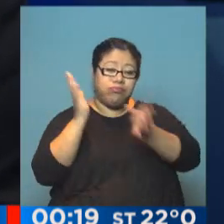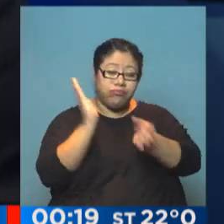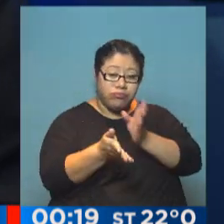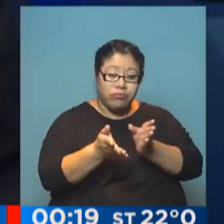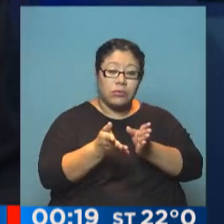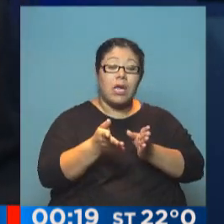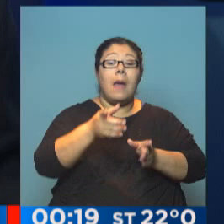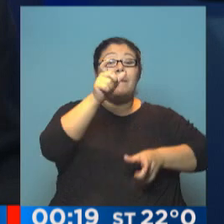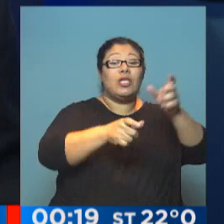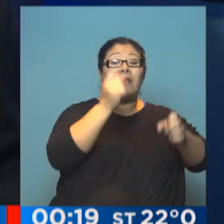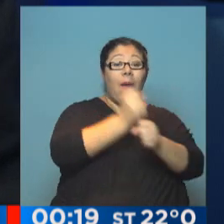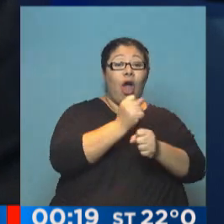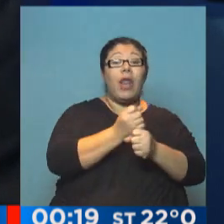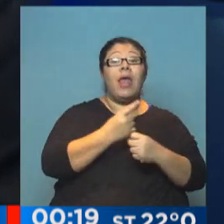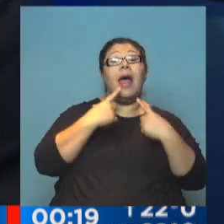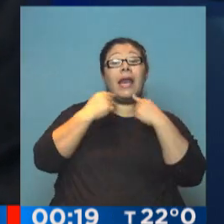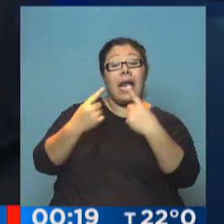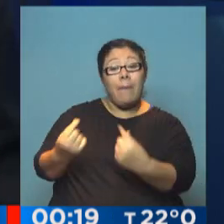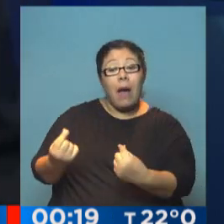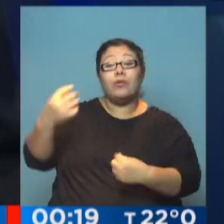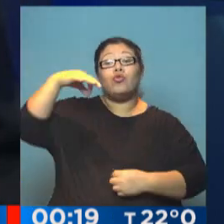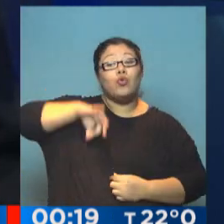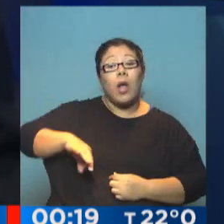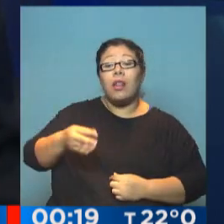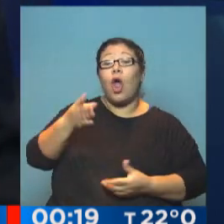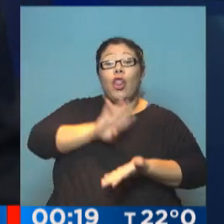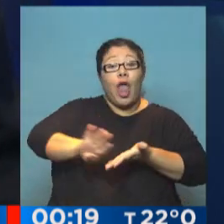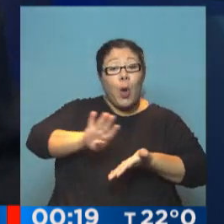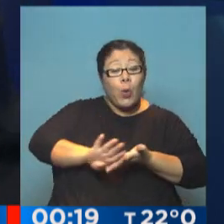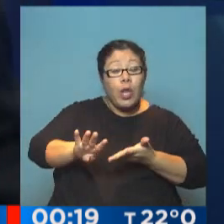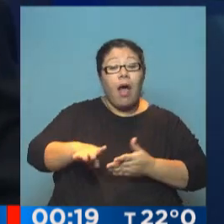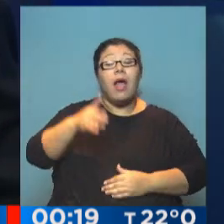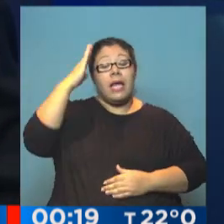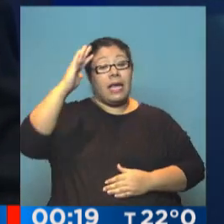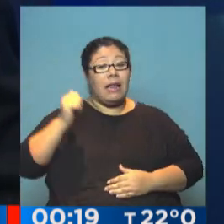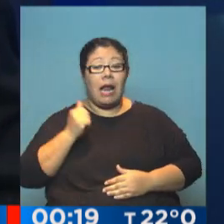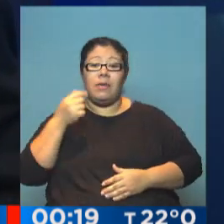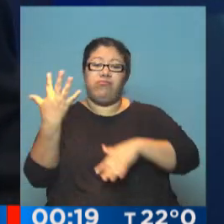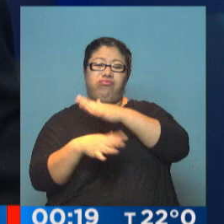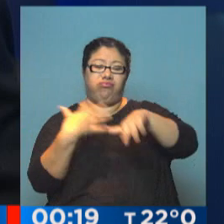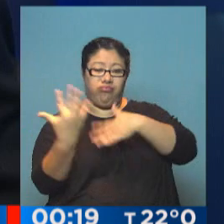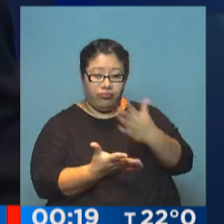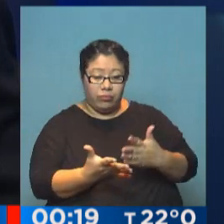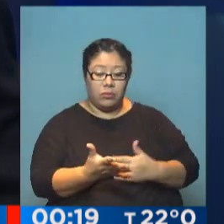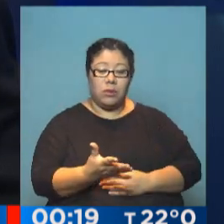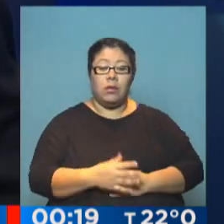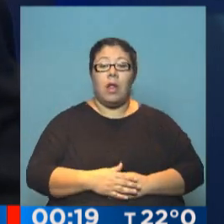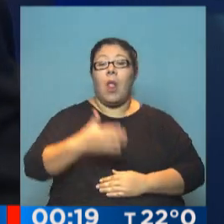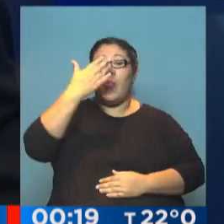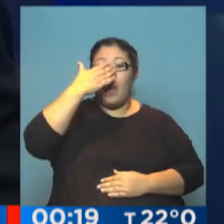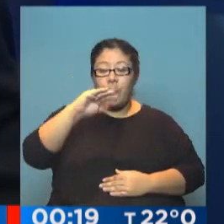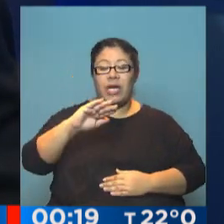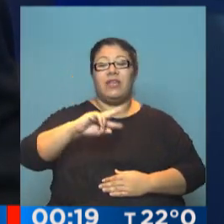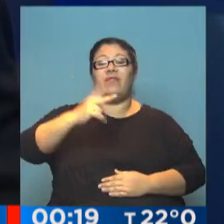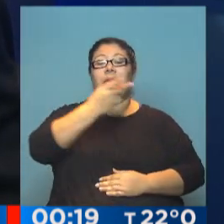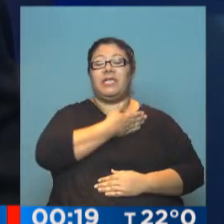sueldos atrasados, pero también daban su pelea para conservar los puestos de trabajo. Más tarde, la vicepresidenta de la Nación, Gabriela Michetti,